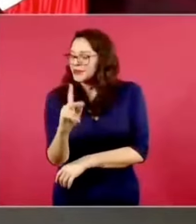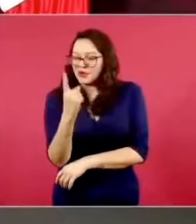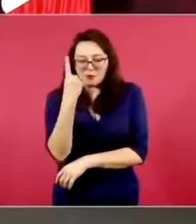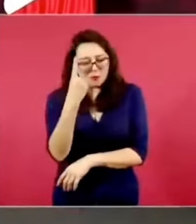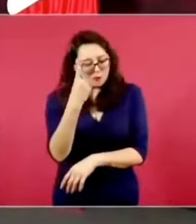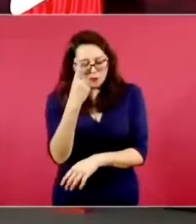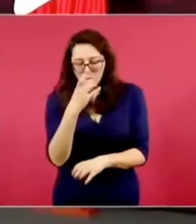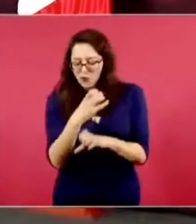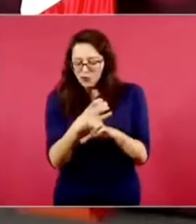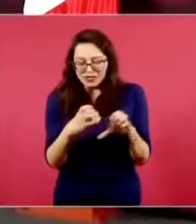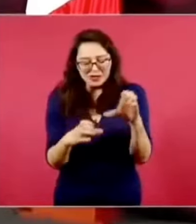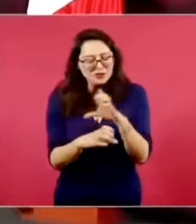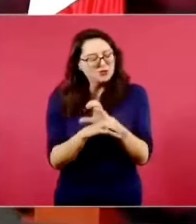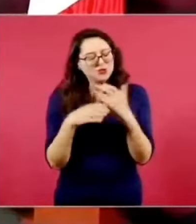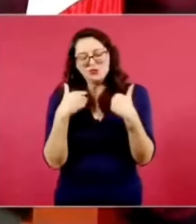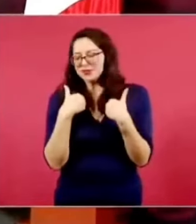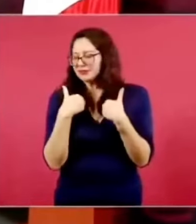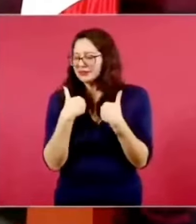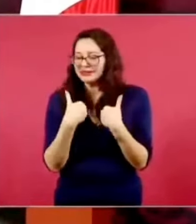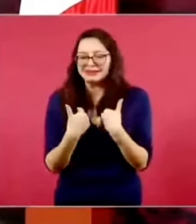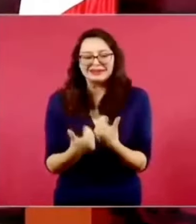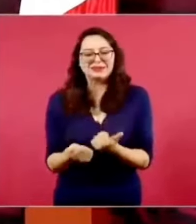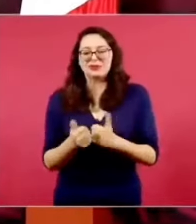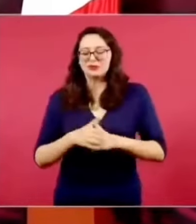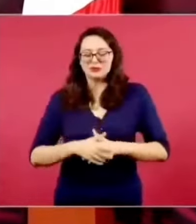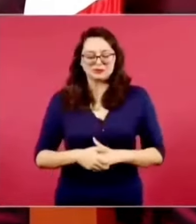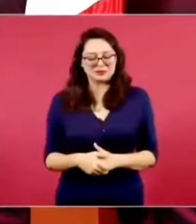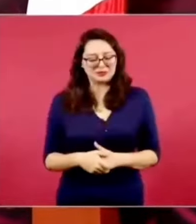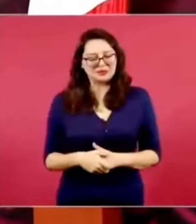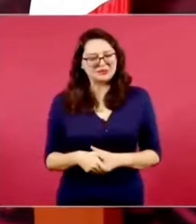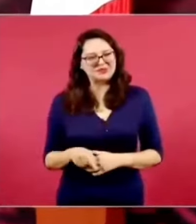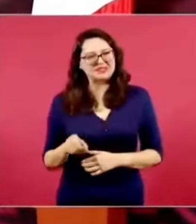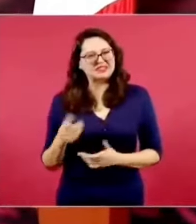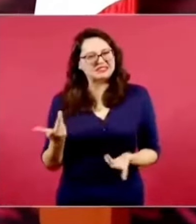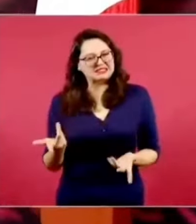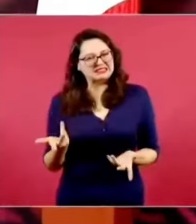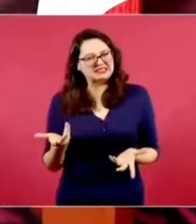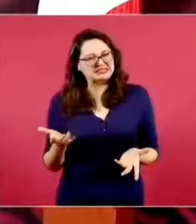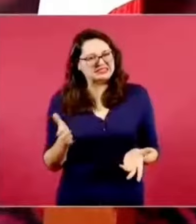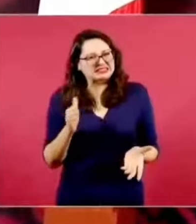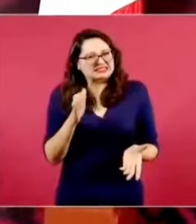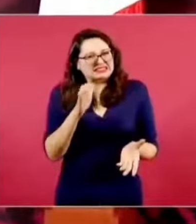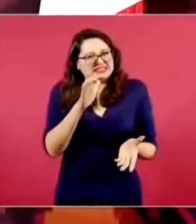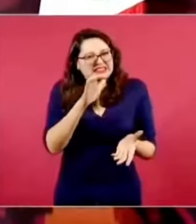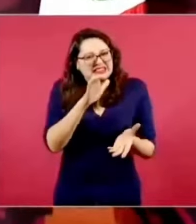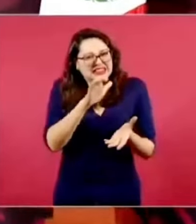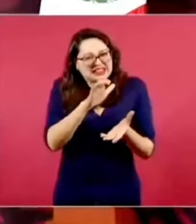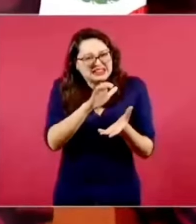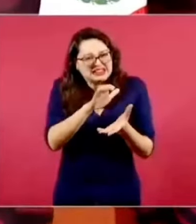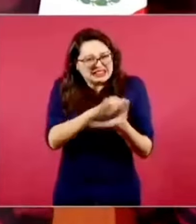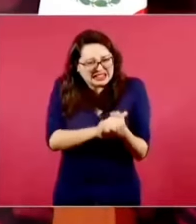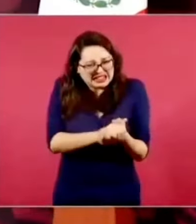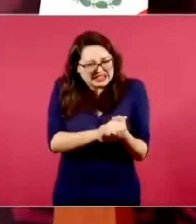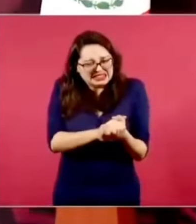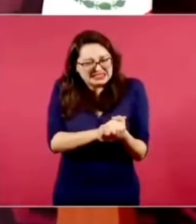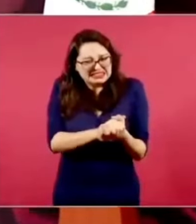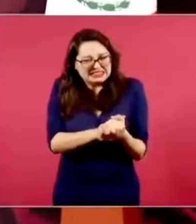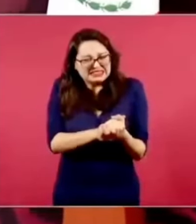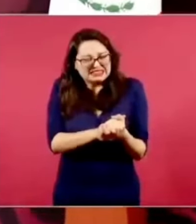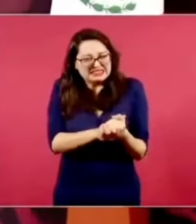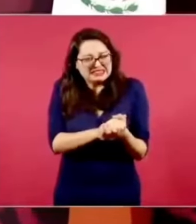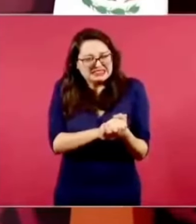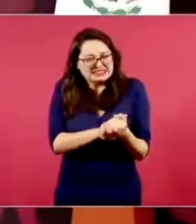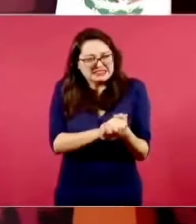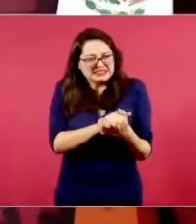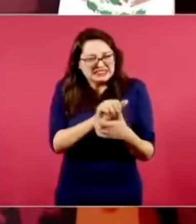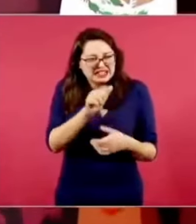entiendo cómo fue que se casó